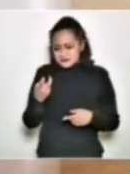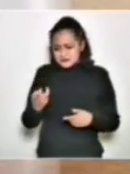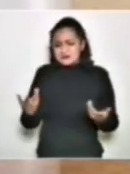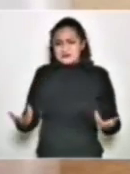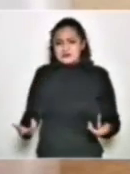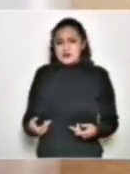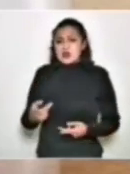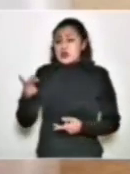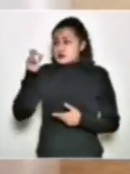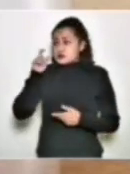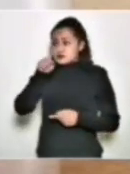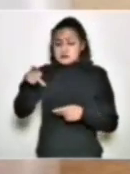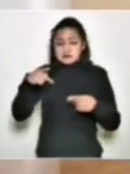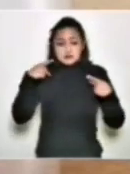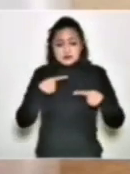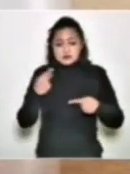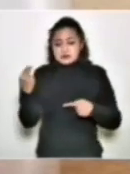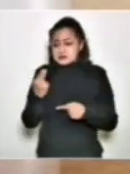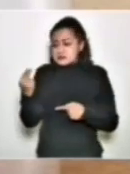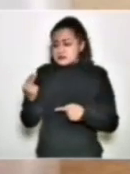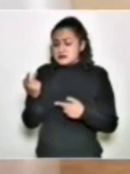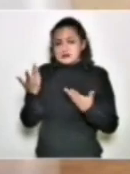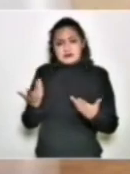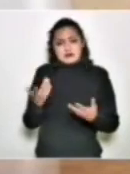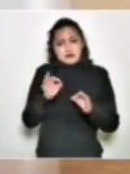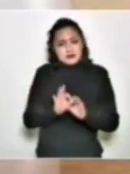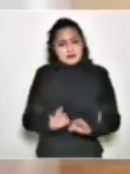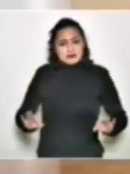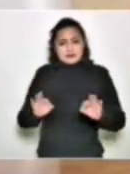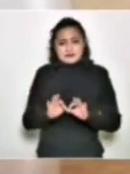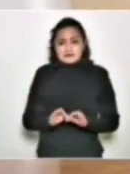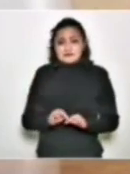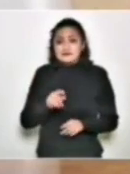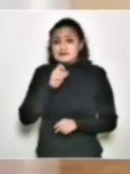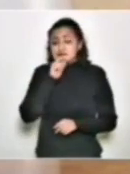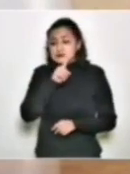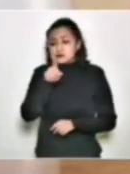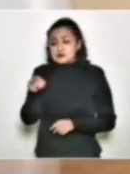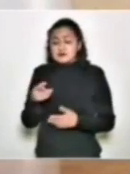escuchen a la sociedad. Y ahí sí escuchen a las cámaras.